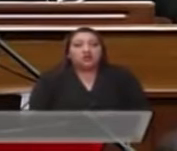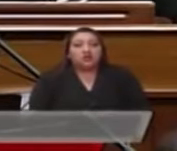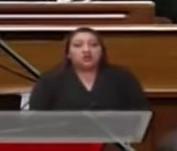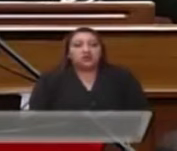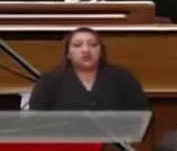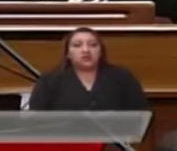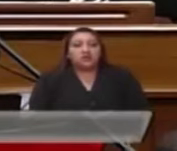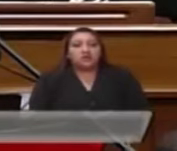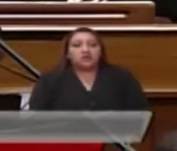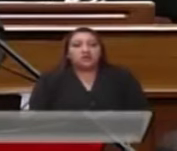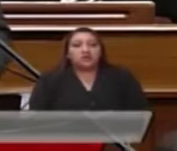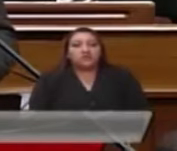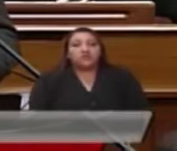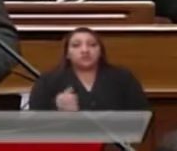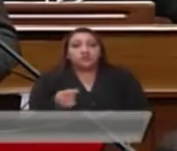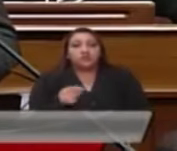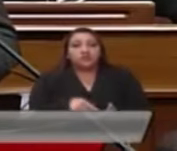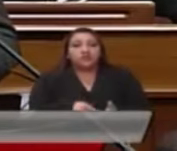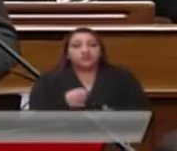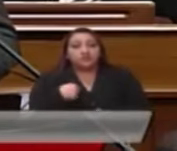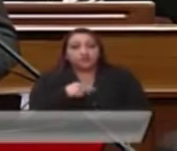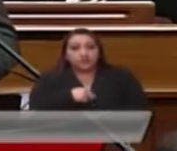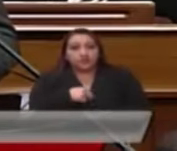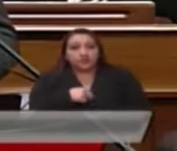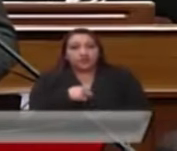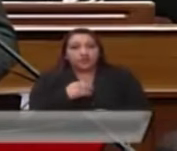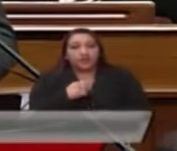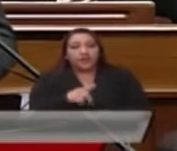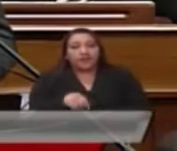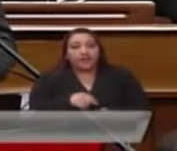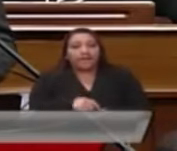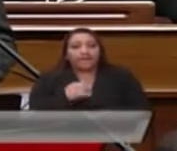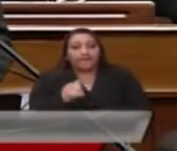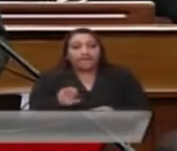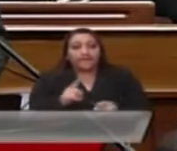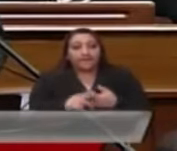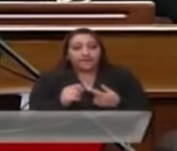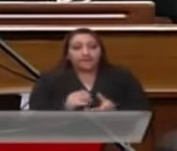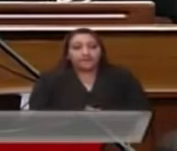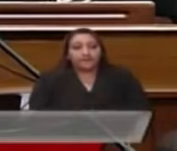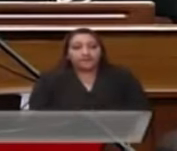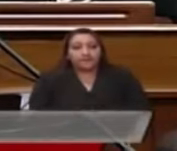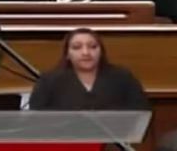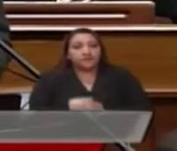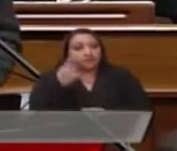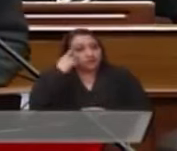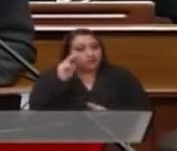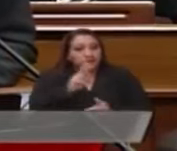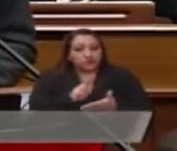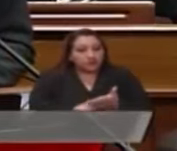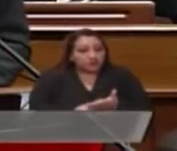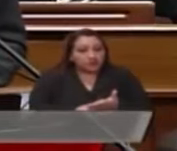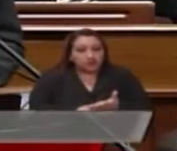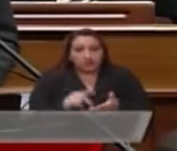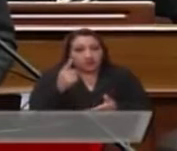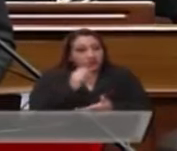una deuda educativa que arrastramos. Todavía existe analfabetismo, en